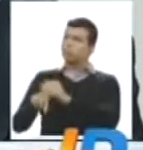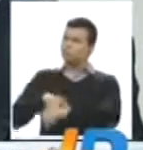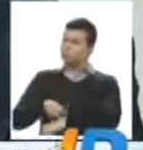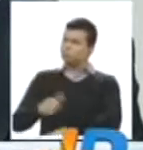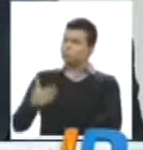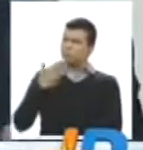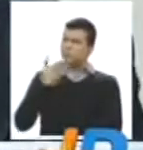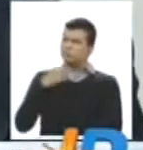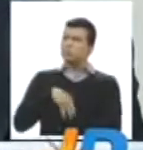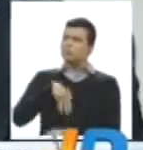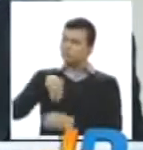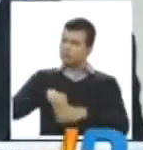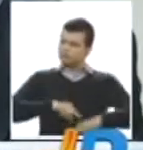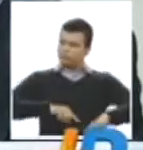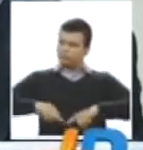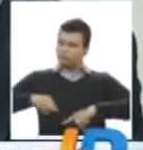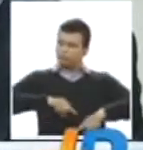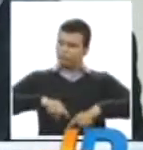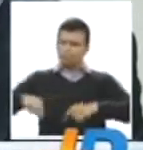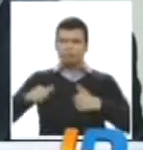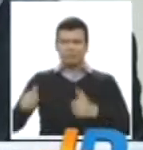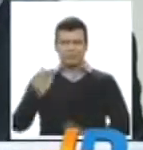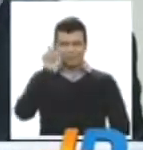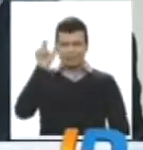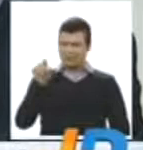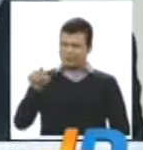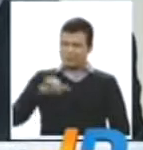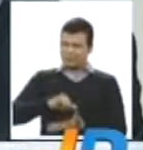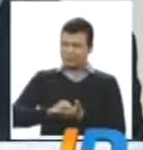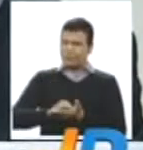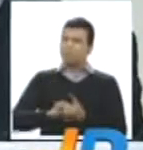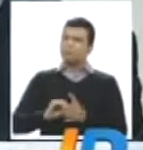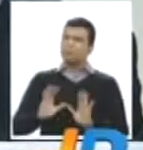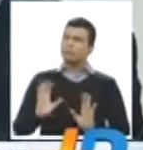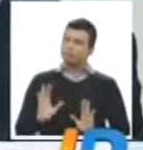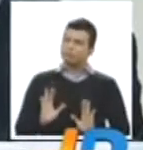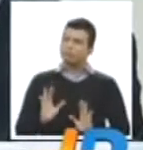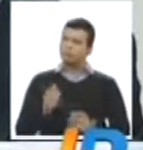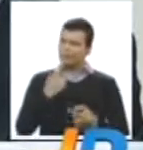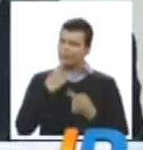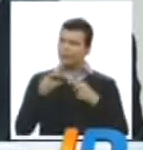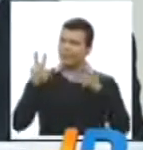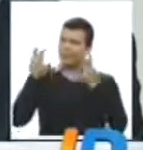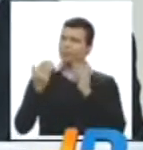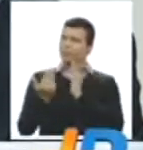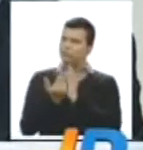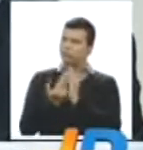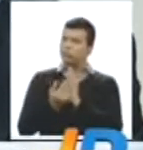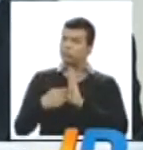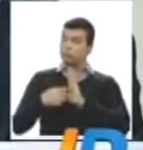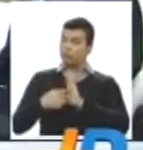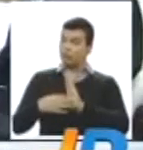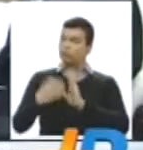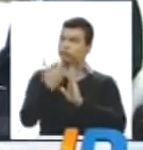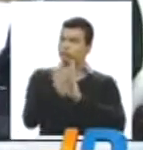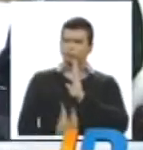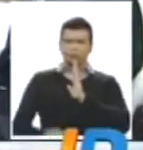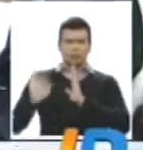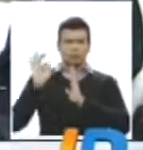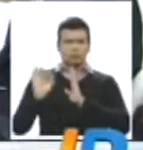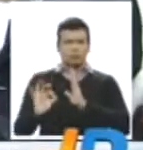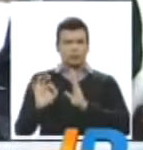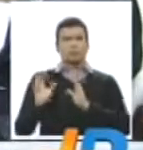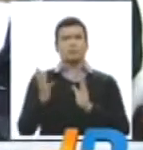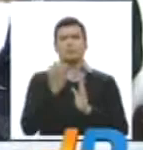durante su permanencia en la rectoría, doctor Pérez Galindo. Uno de ellos, el tema académico, la acreditación de algunos programas importantes